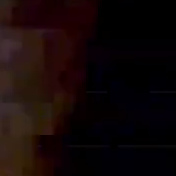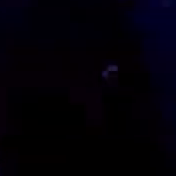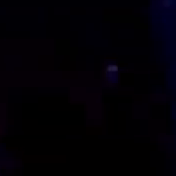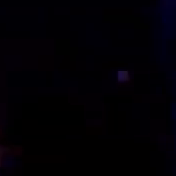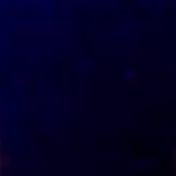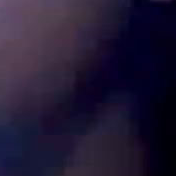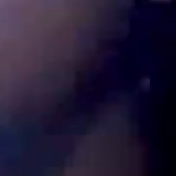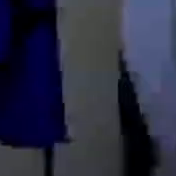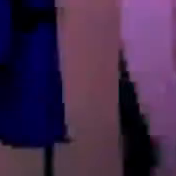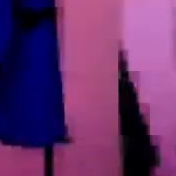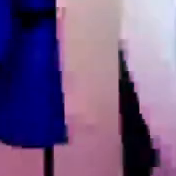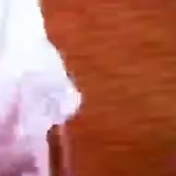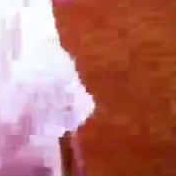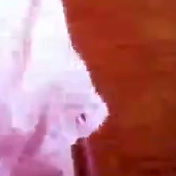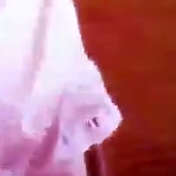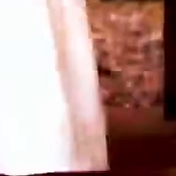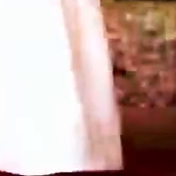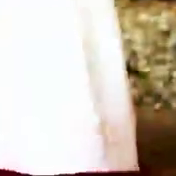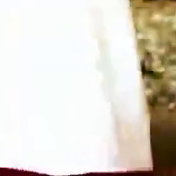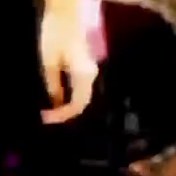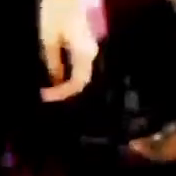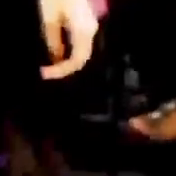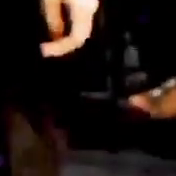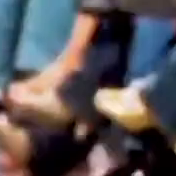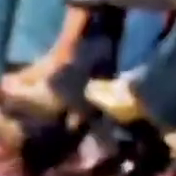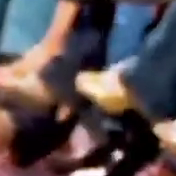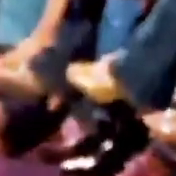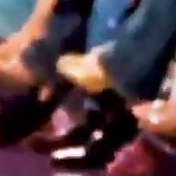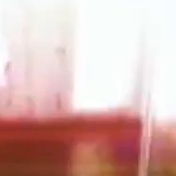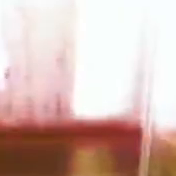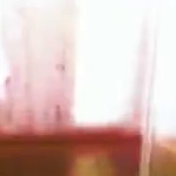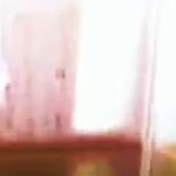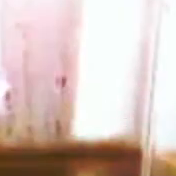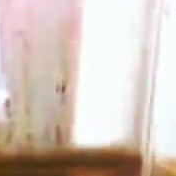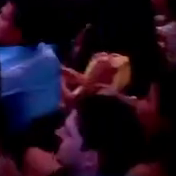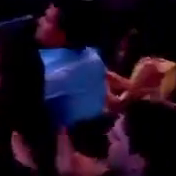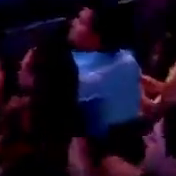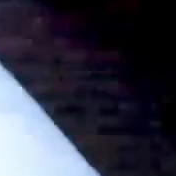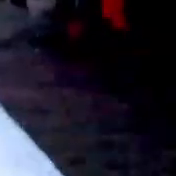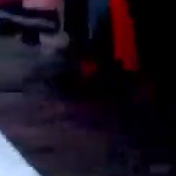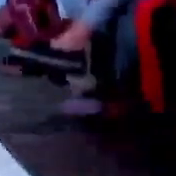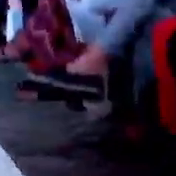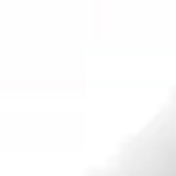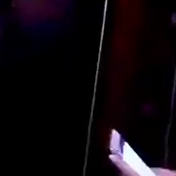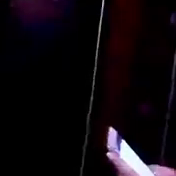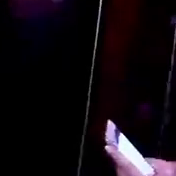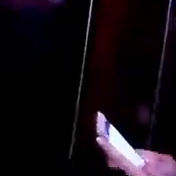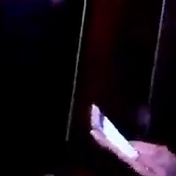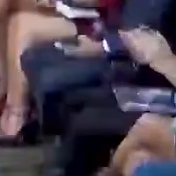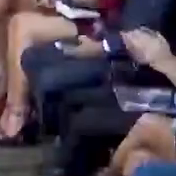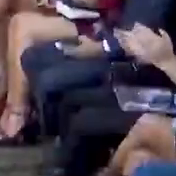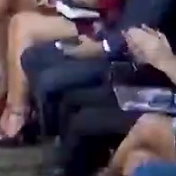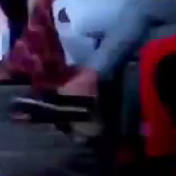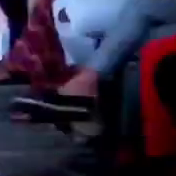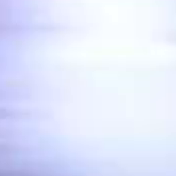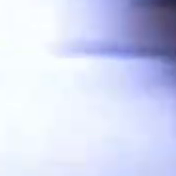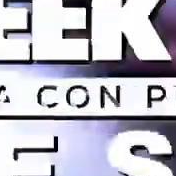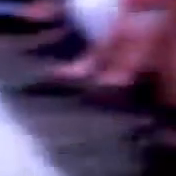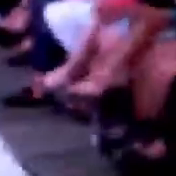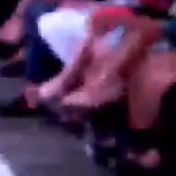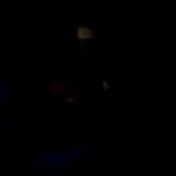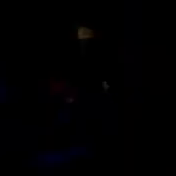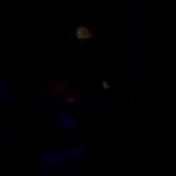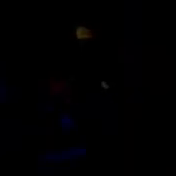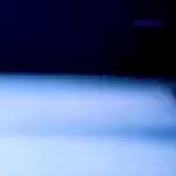donde exponen su talento con piezas que muestran historia, costumbres y cultura. RD Fashion Week